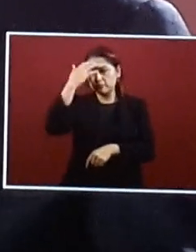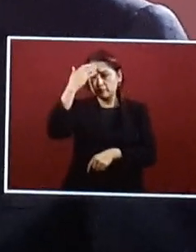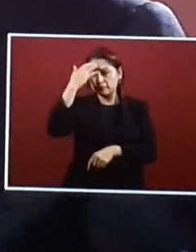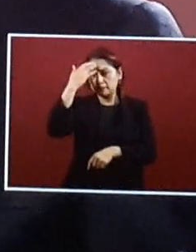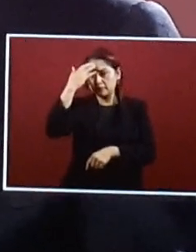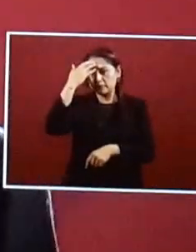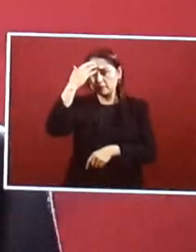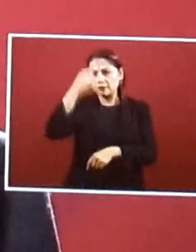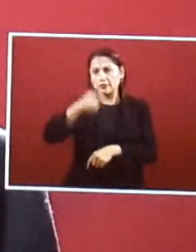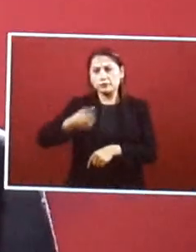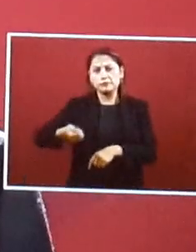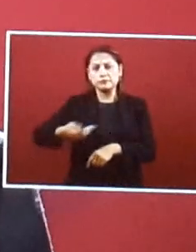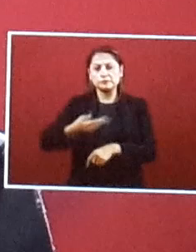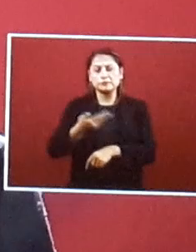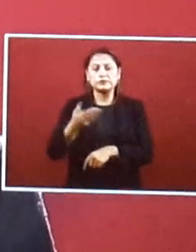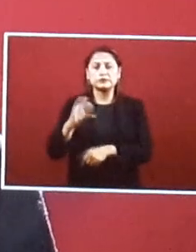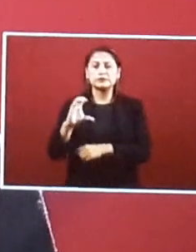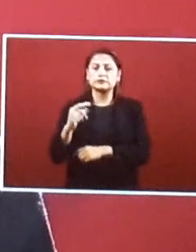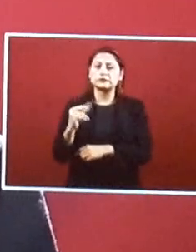sindicalismo charro,